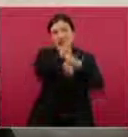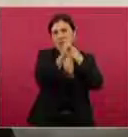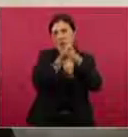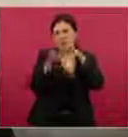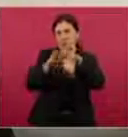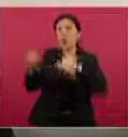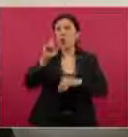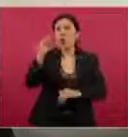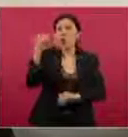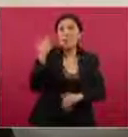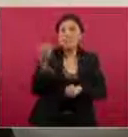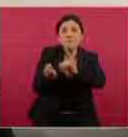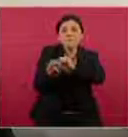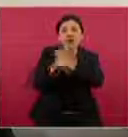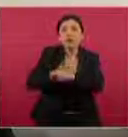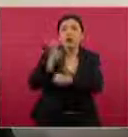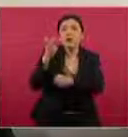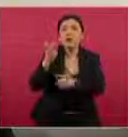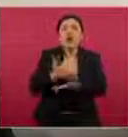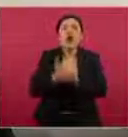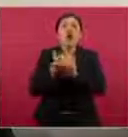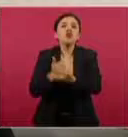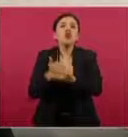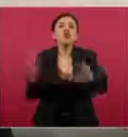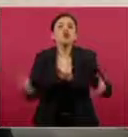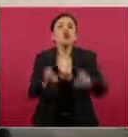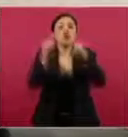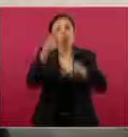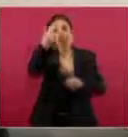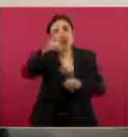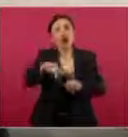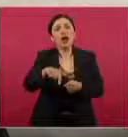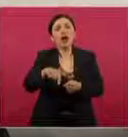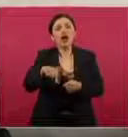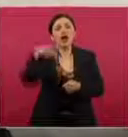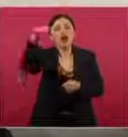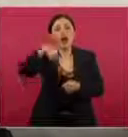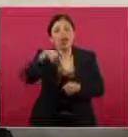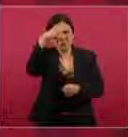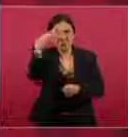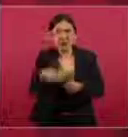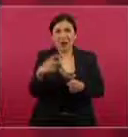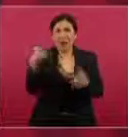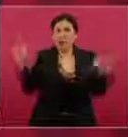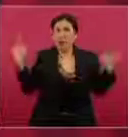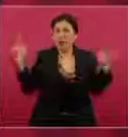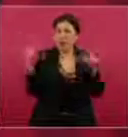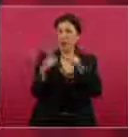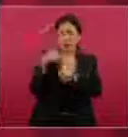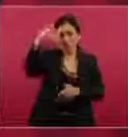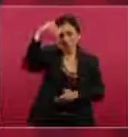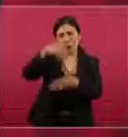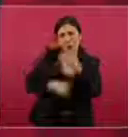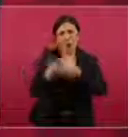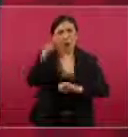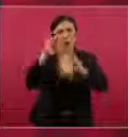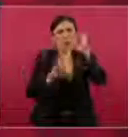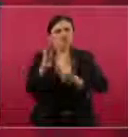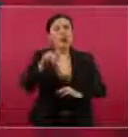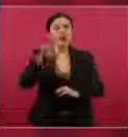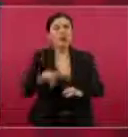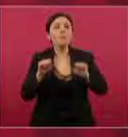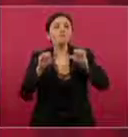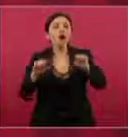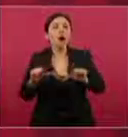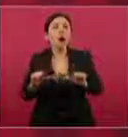cuando la pandemia, para que no se nos desplomara por completo la economía. Y para que la